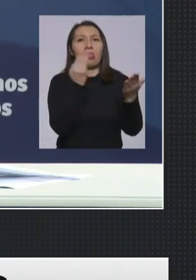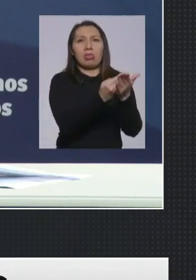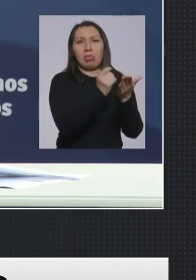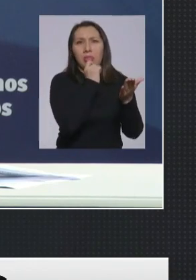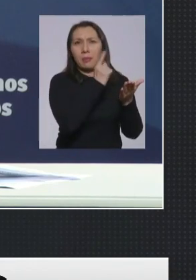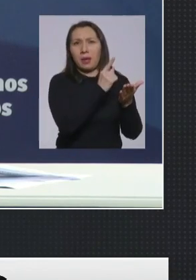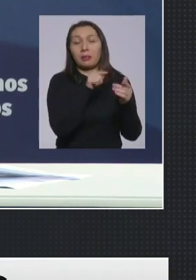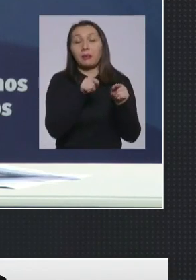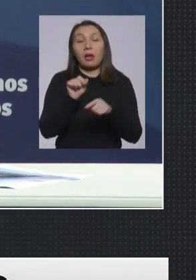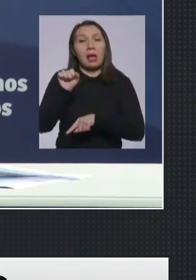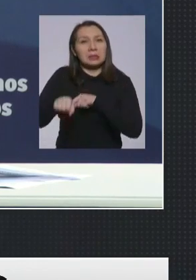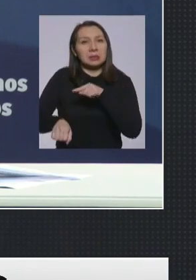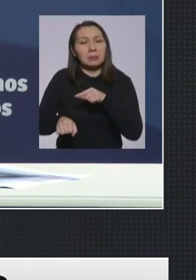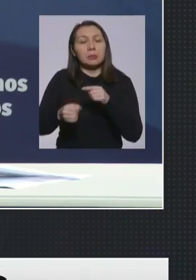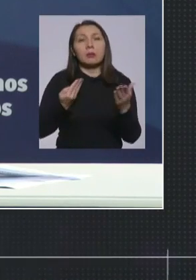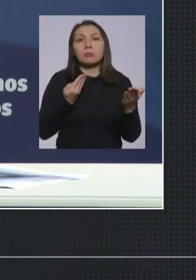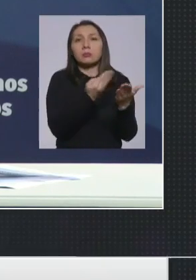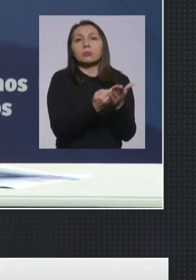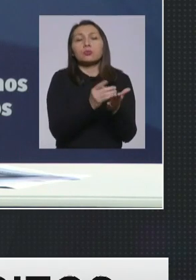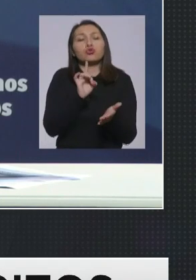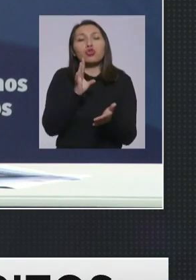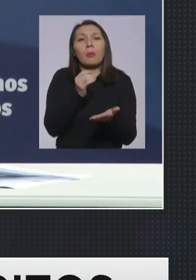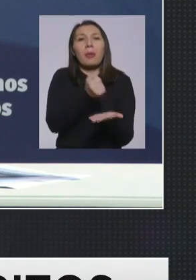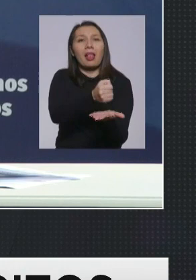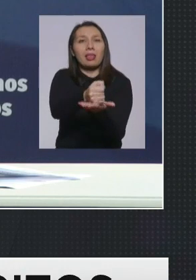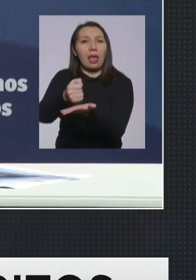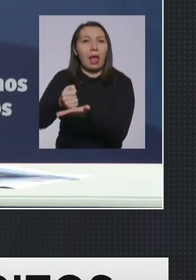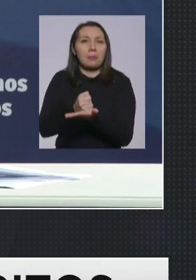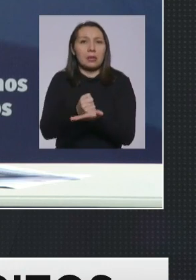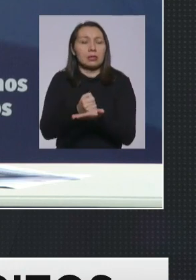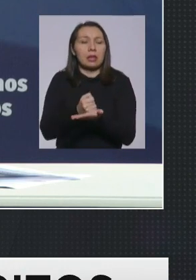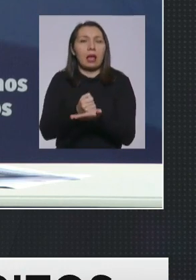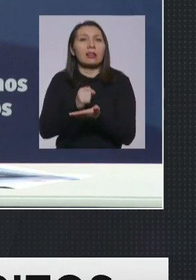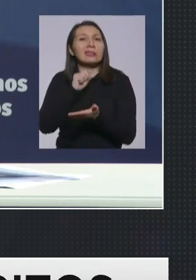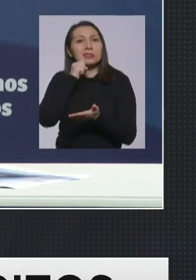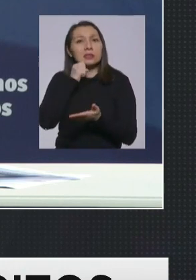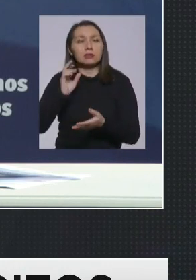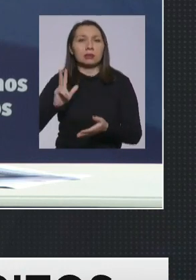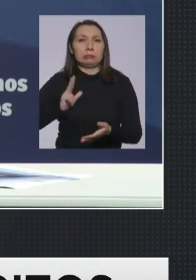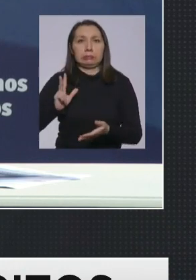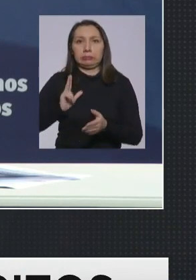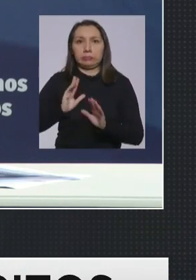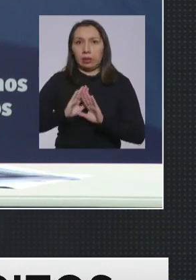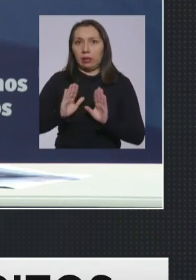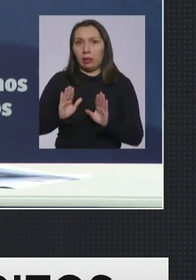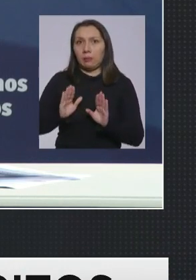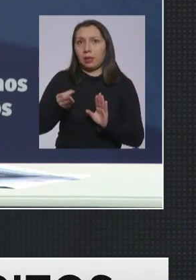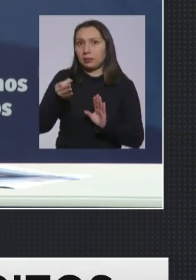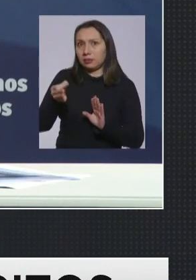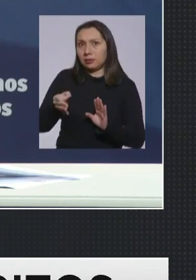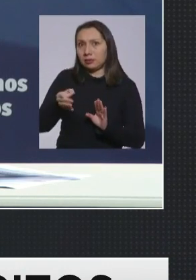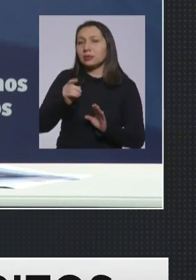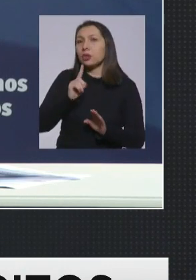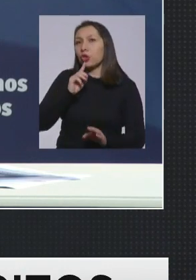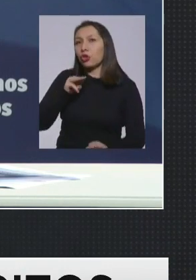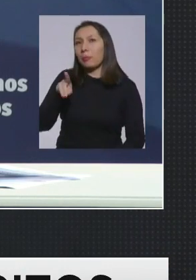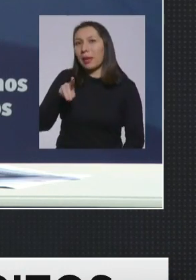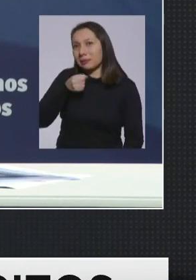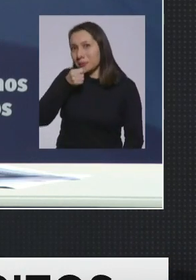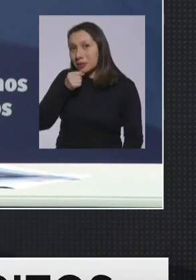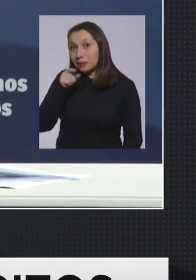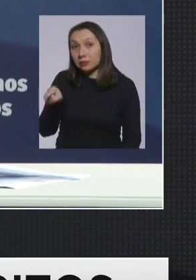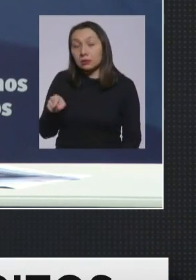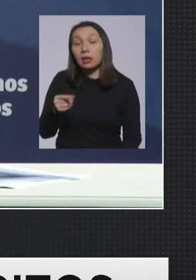la admisibilidad es solamente un trámite meramente formal tomás significa que la